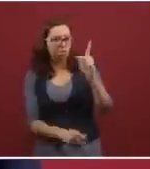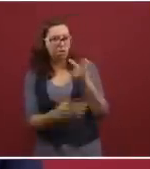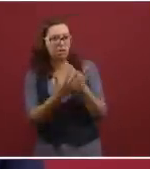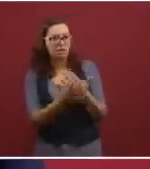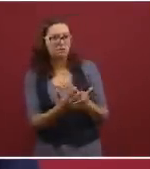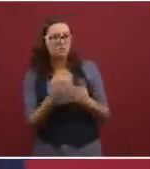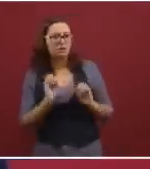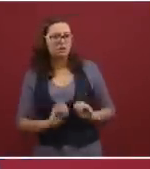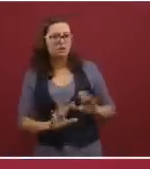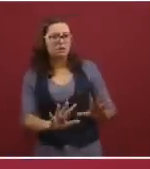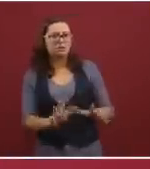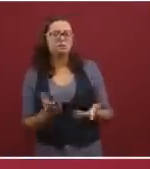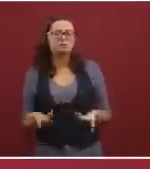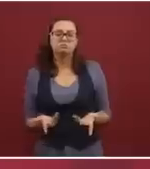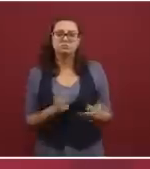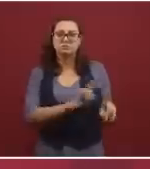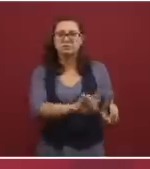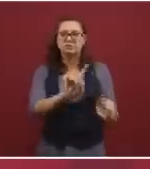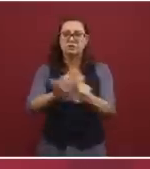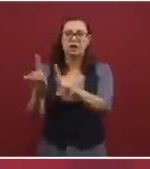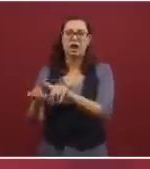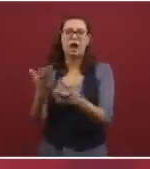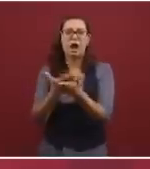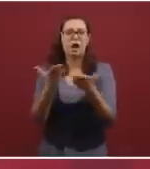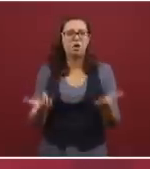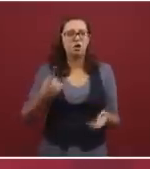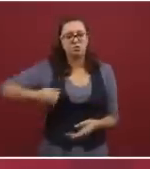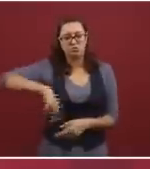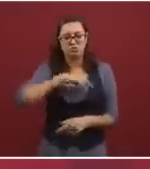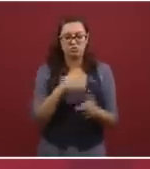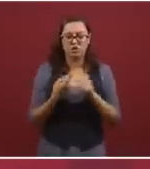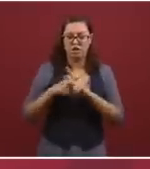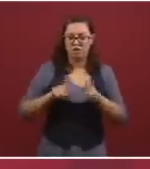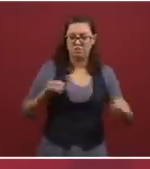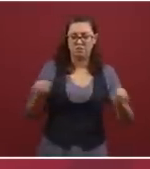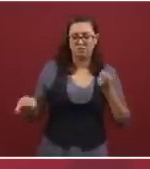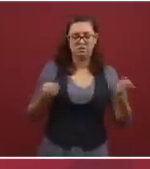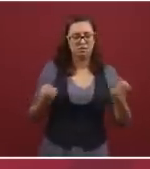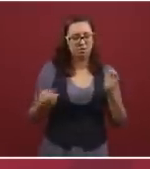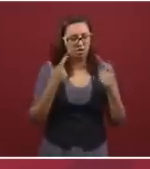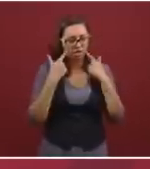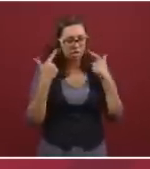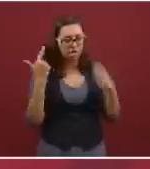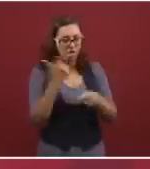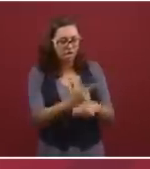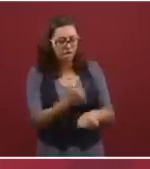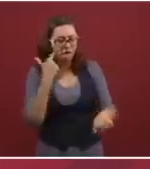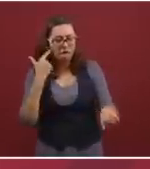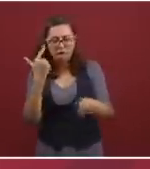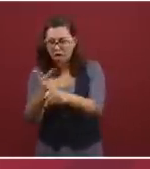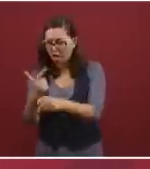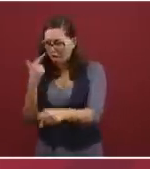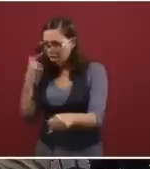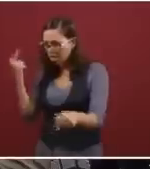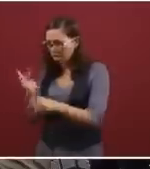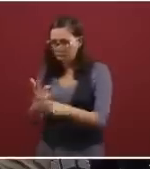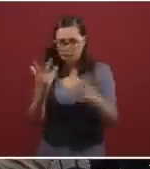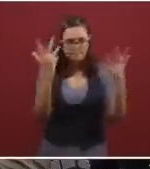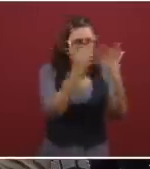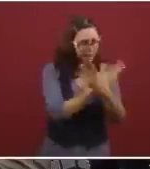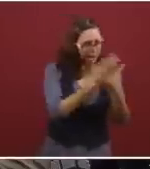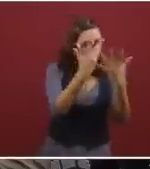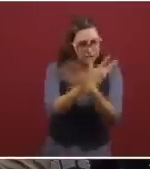que cuando nosotros nos encontramos con esto, consultamos, desde luego informamos al señor presidente de la